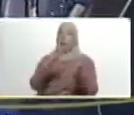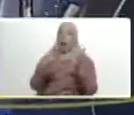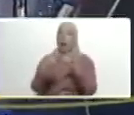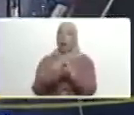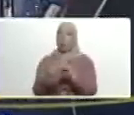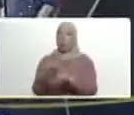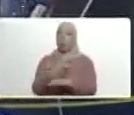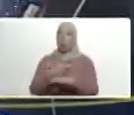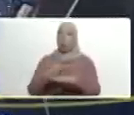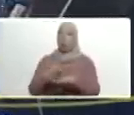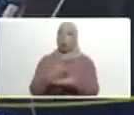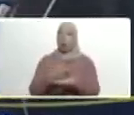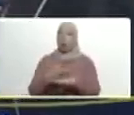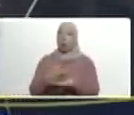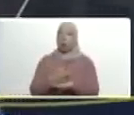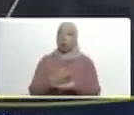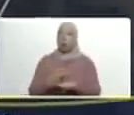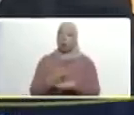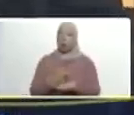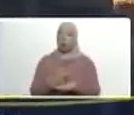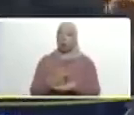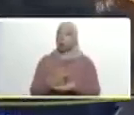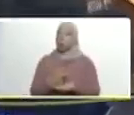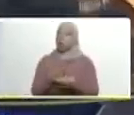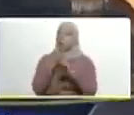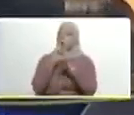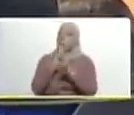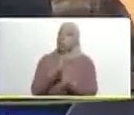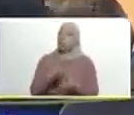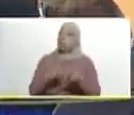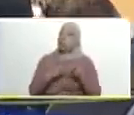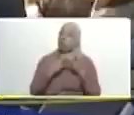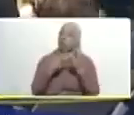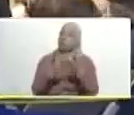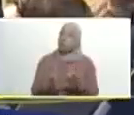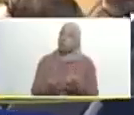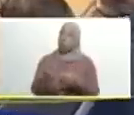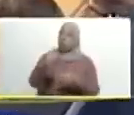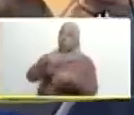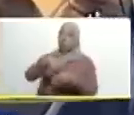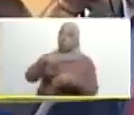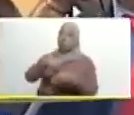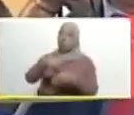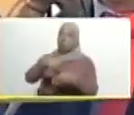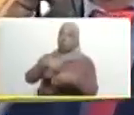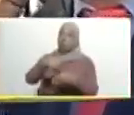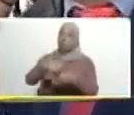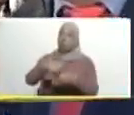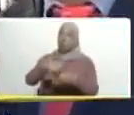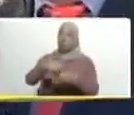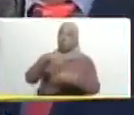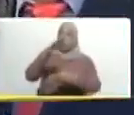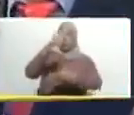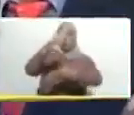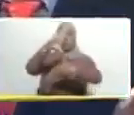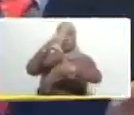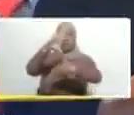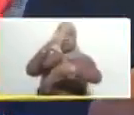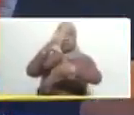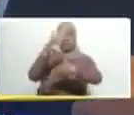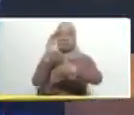gobierno sin que esto fuera resultado de la voluntad del pueblo, la Comisión del Caribe tomó la